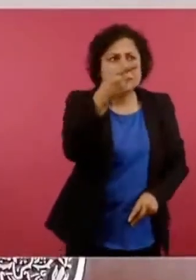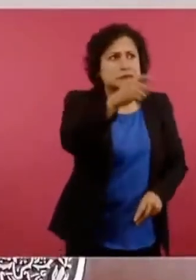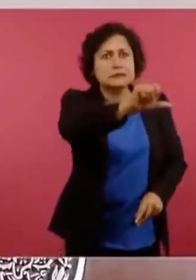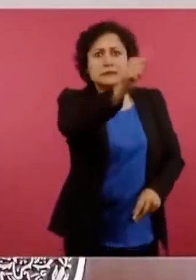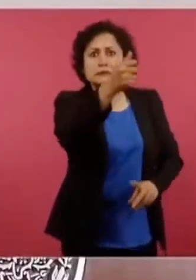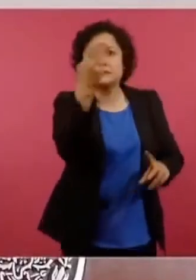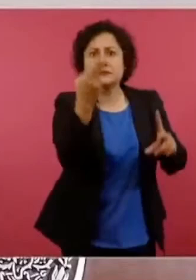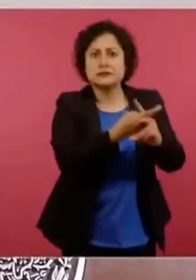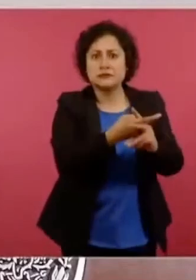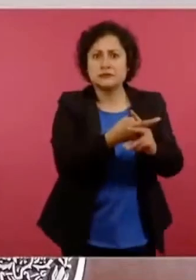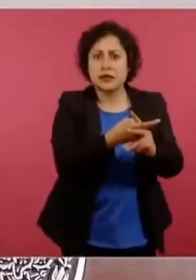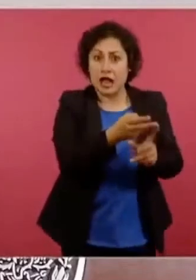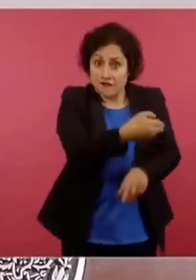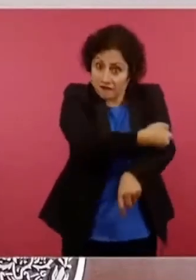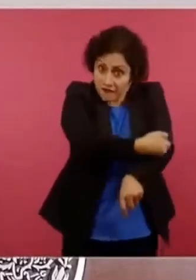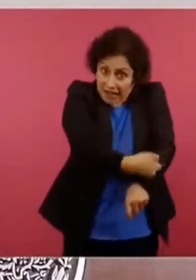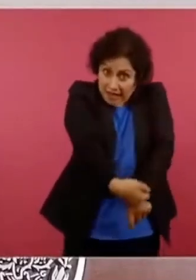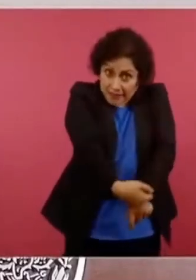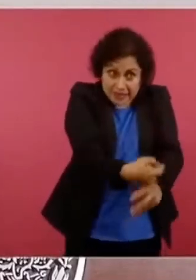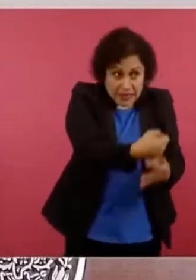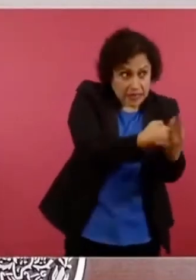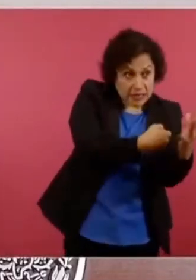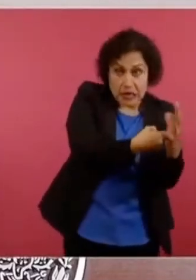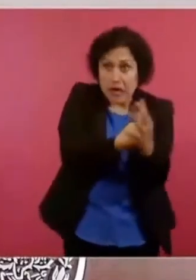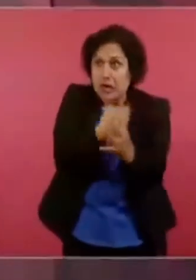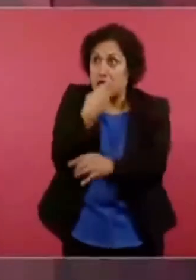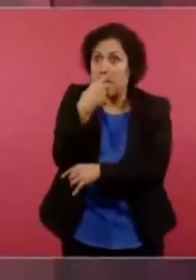y aparece en el acta,